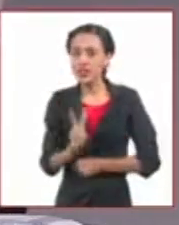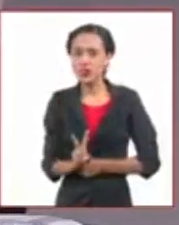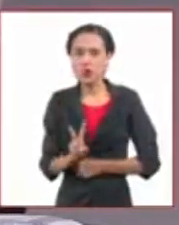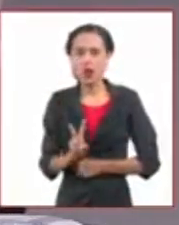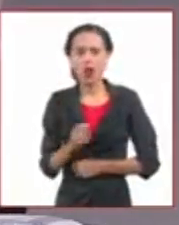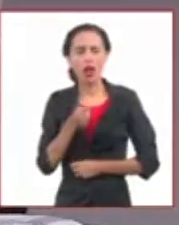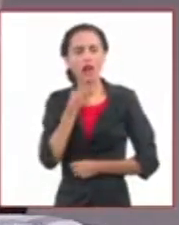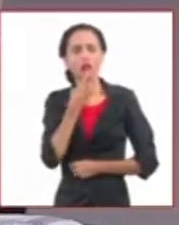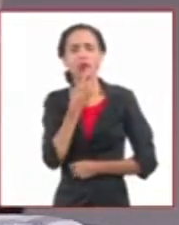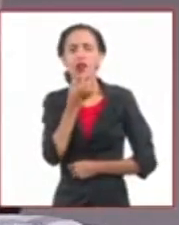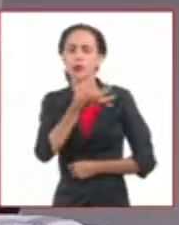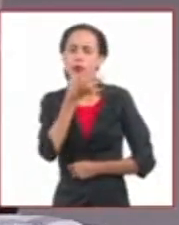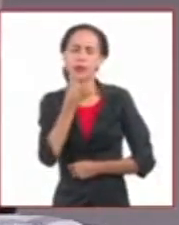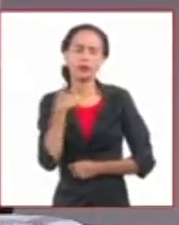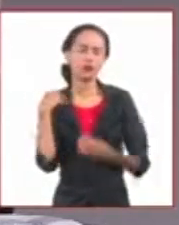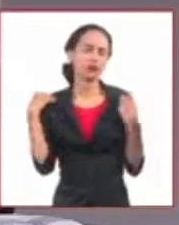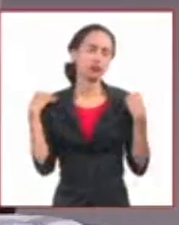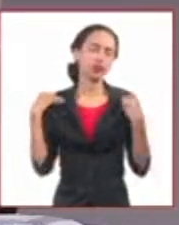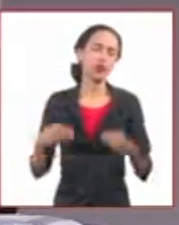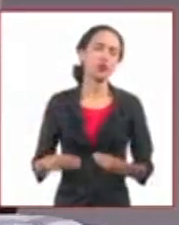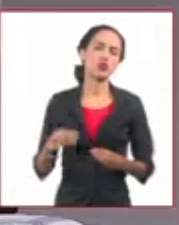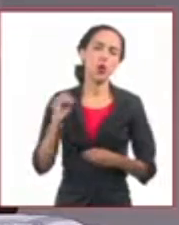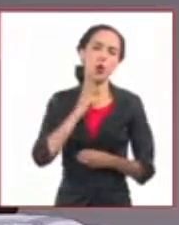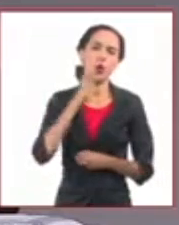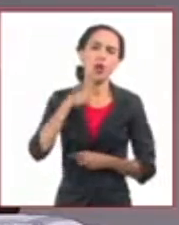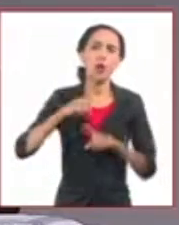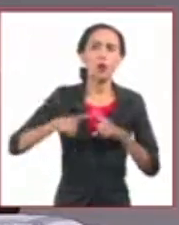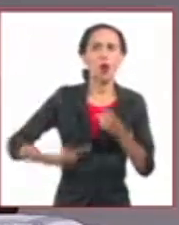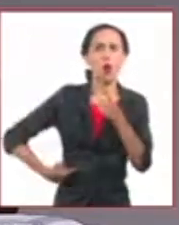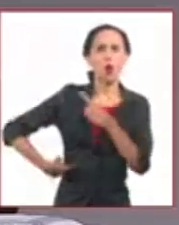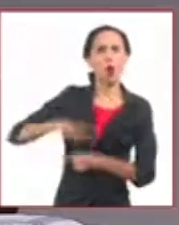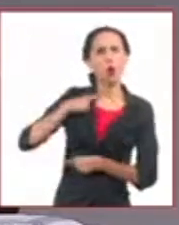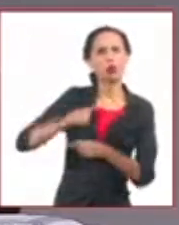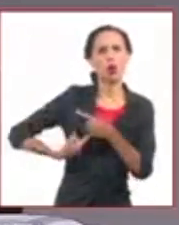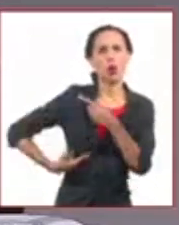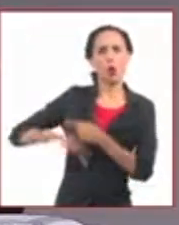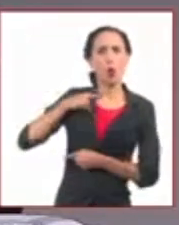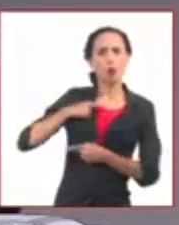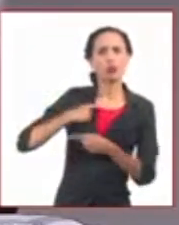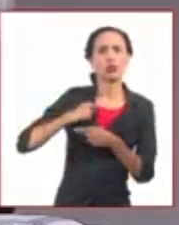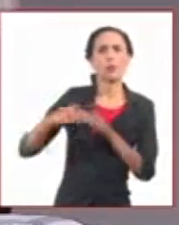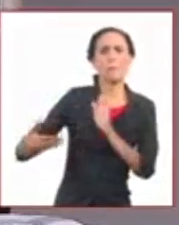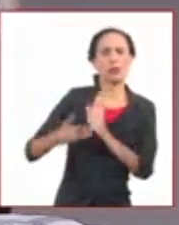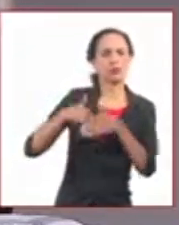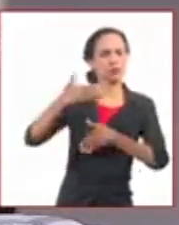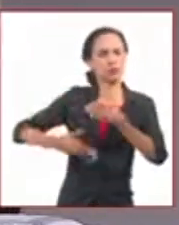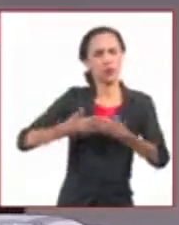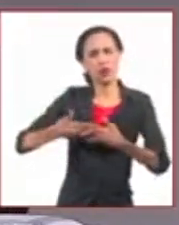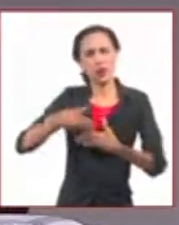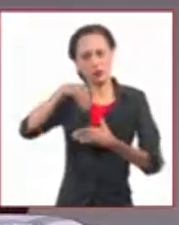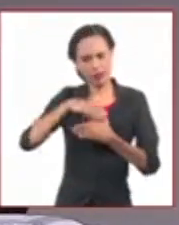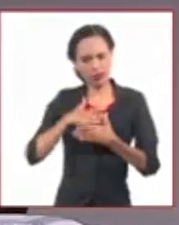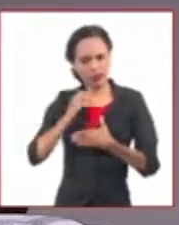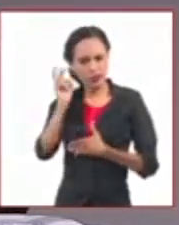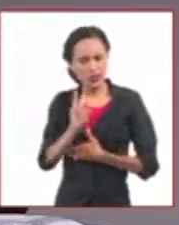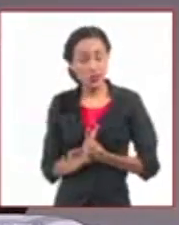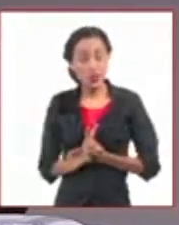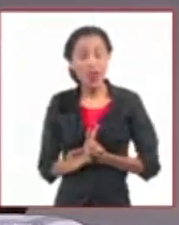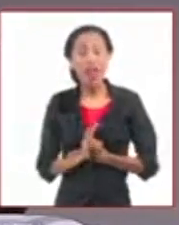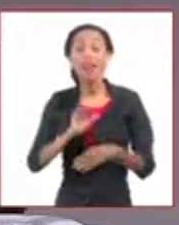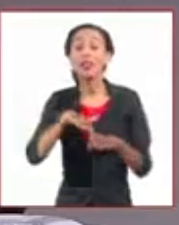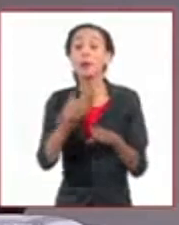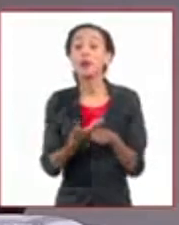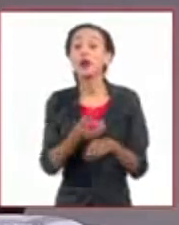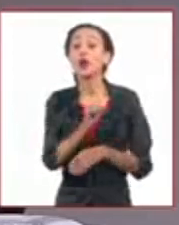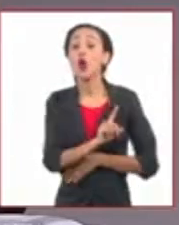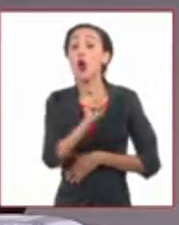precisamente por la cantidad de ataques que estaba siendo sometido por la posición injerencista de luís almagro se produce 11 intentos por parte